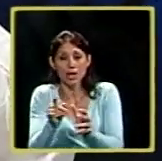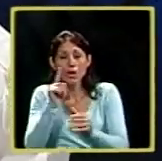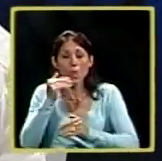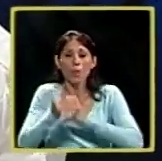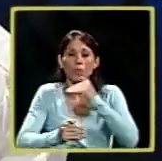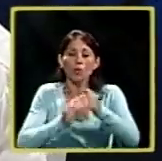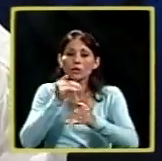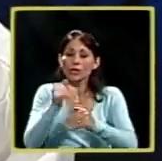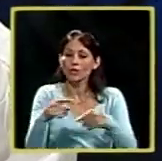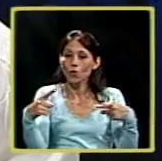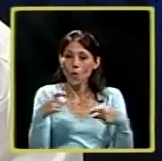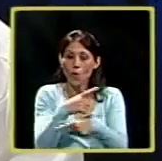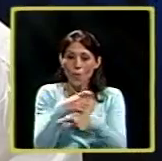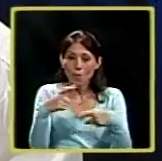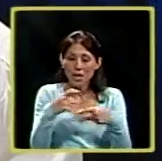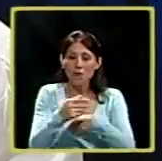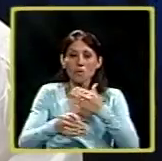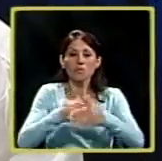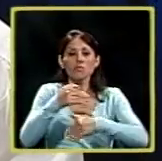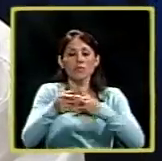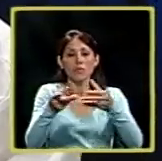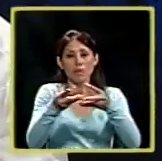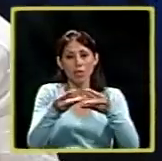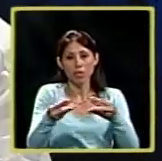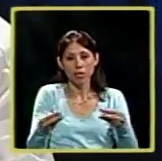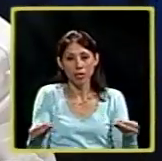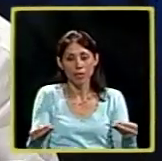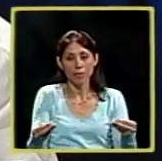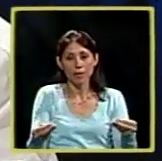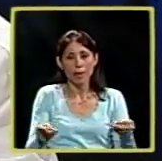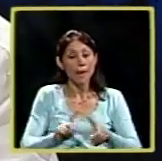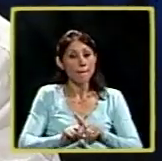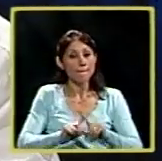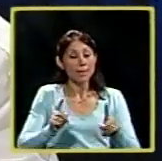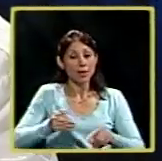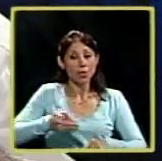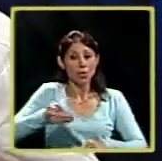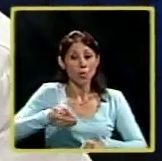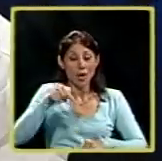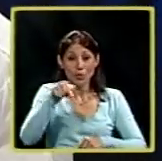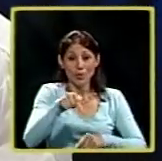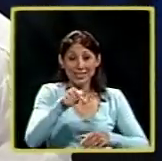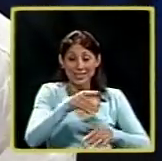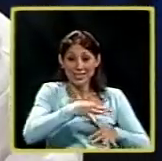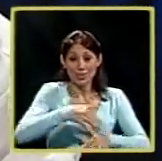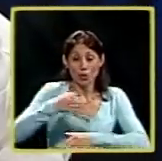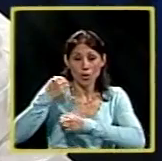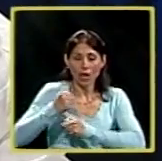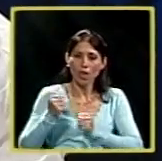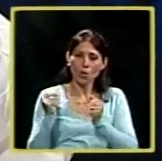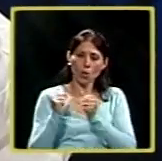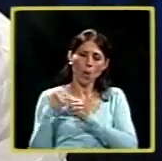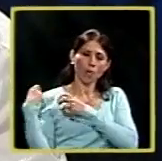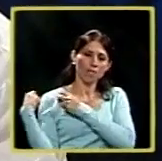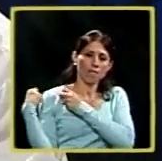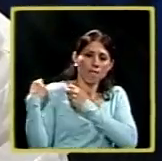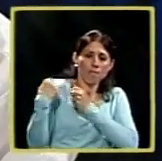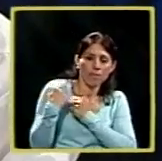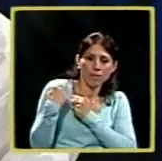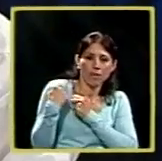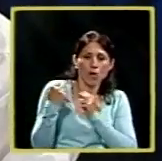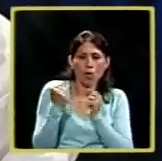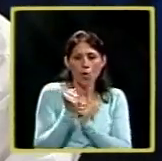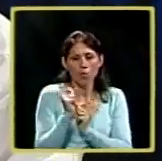extraordinariamente complejo que se fue resolviendo. Pero cuando este soldado, cargado con los mochiles en la